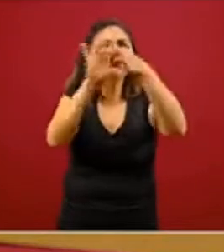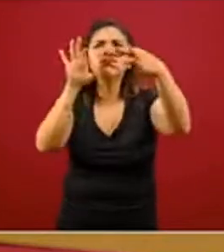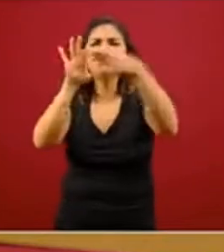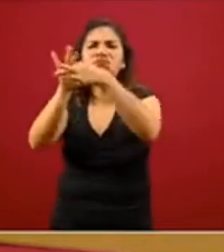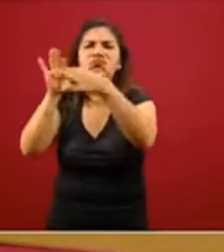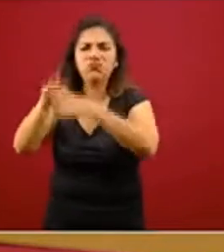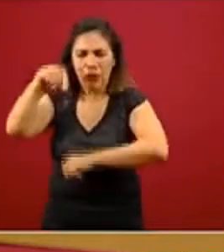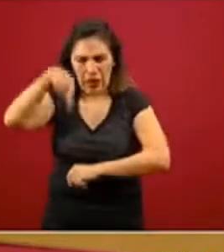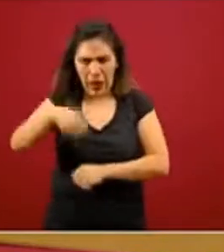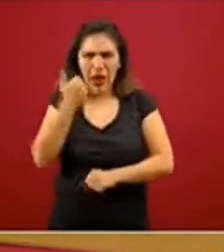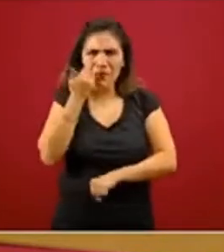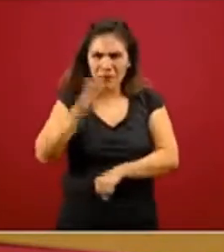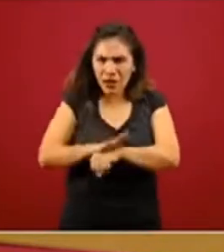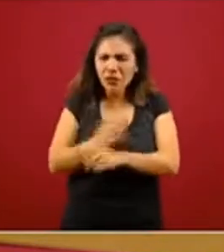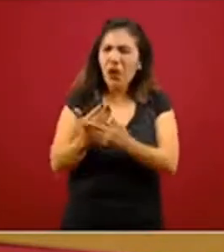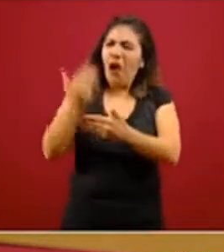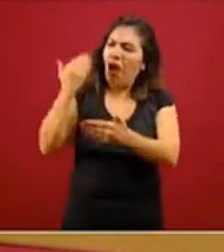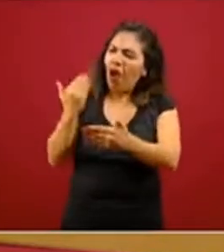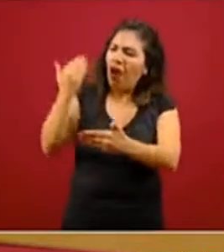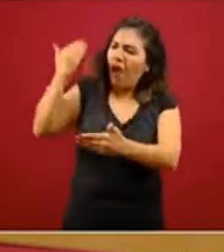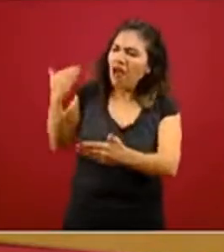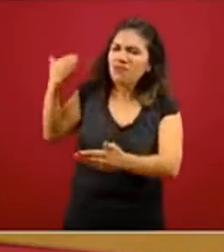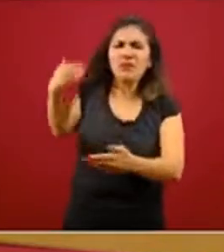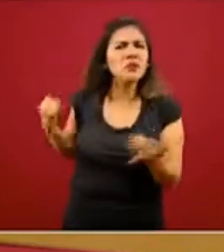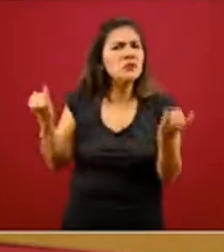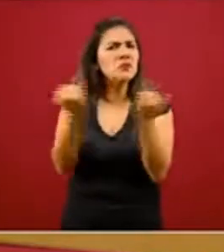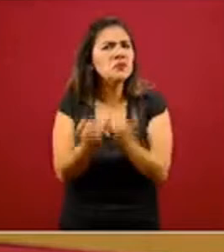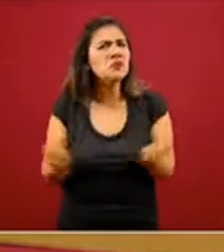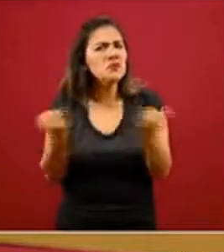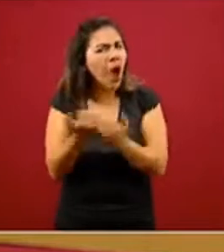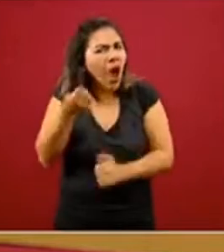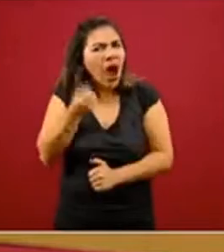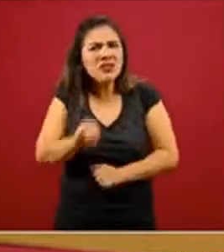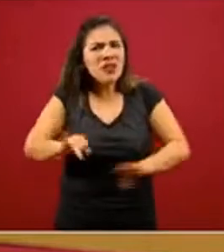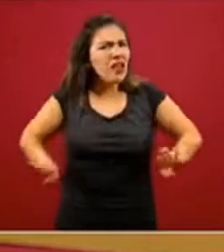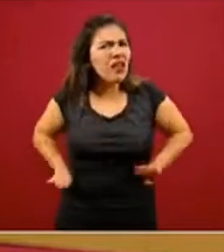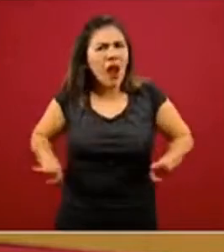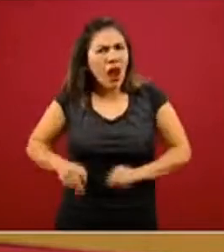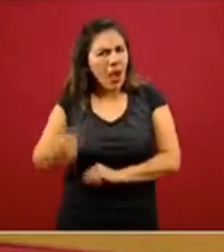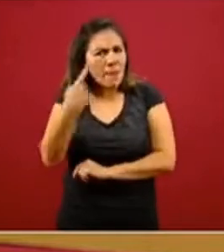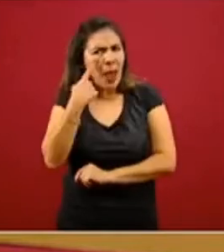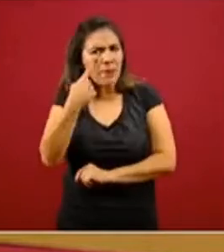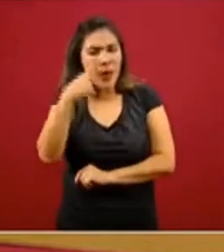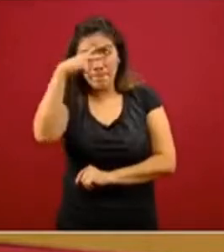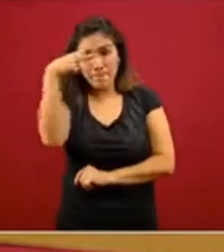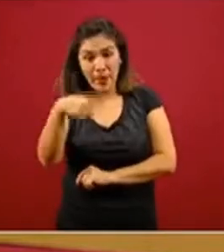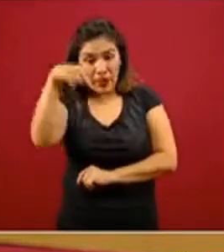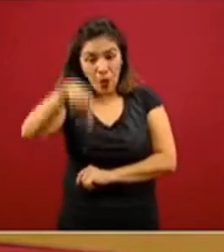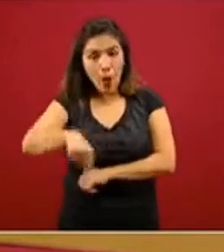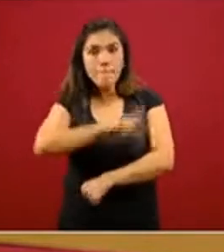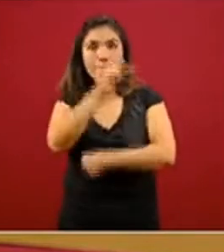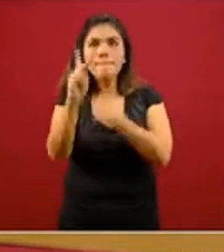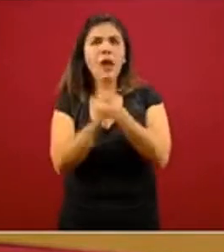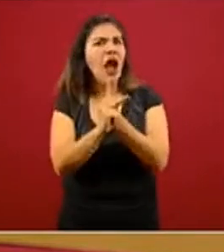esta administración, en la anterior. Yo creo que una de las características de México como un país